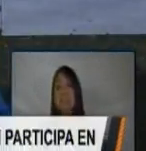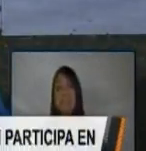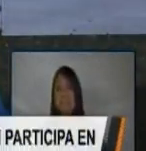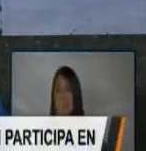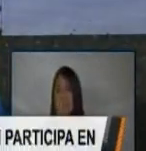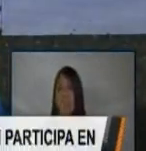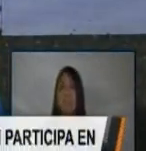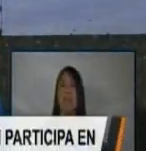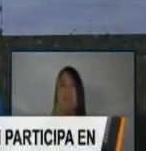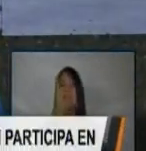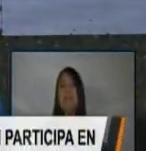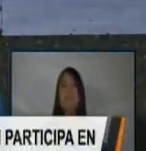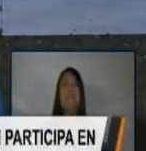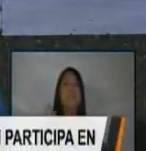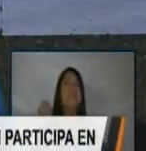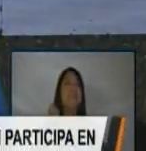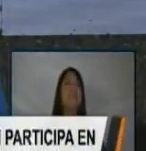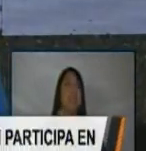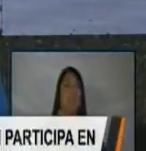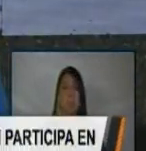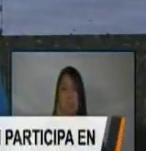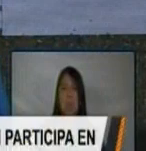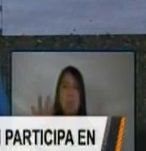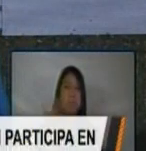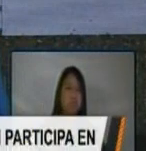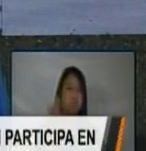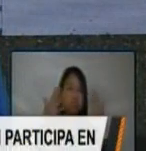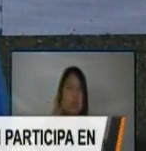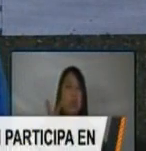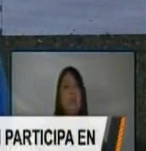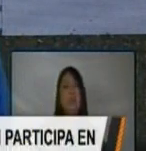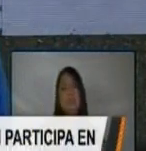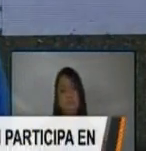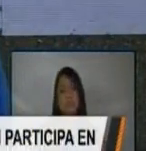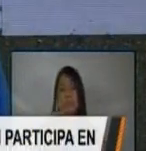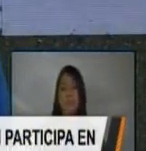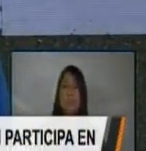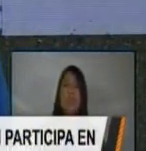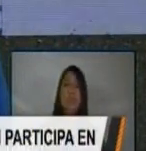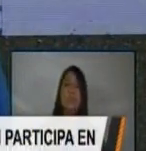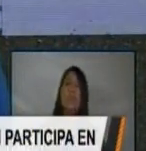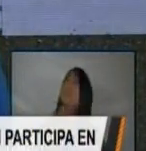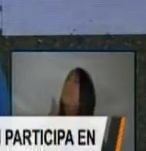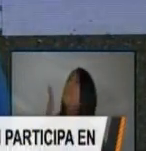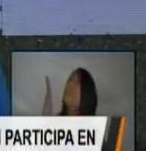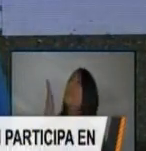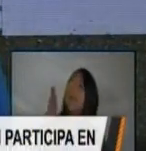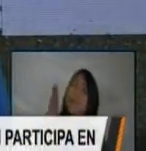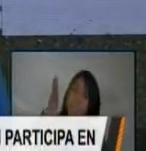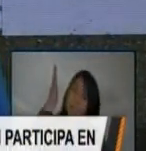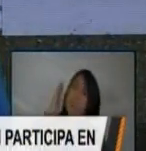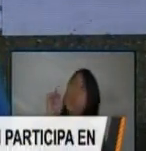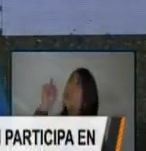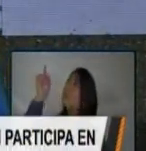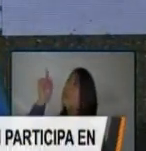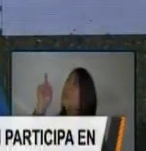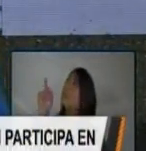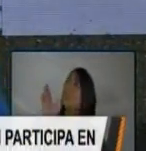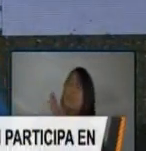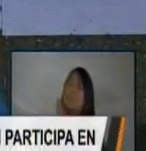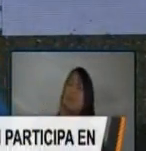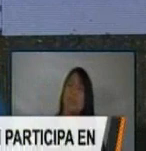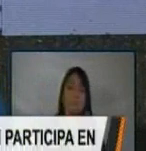vez, de repente, alguna otra inundación. Yo solo le pido a Dios que se preserve este